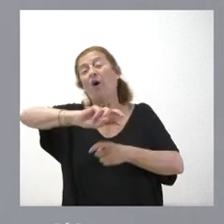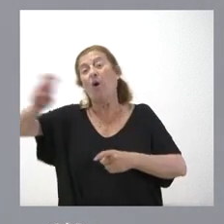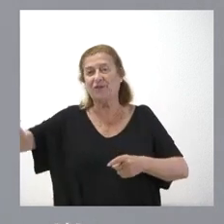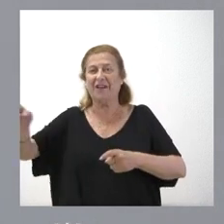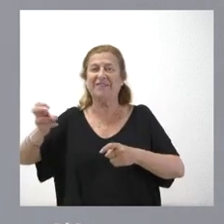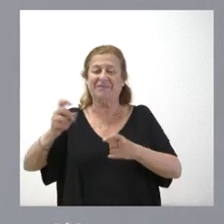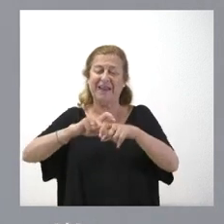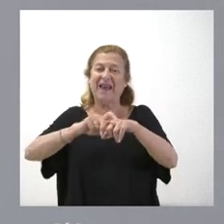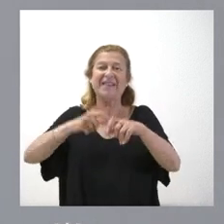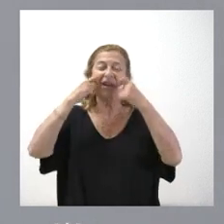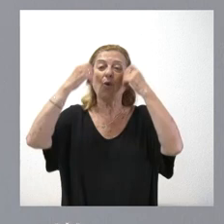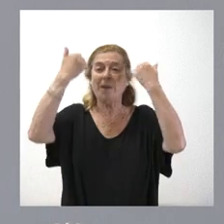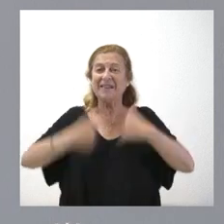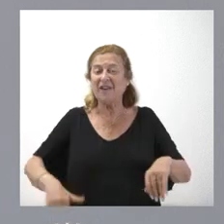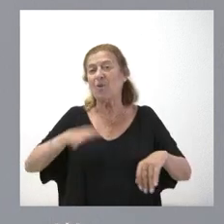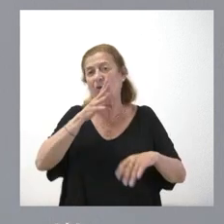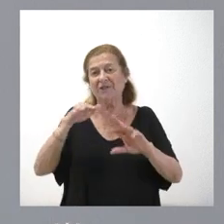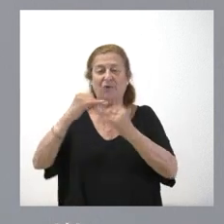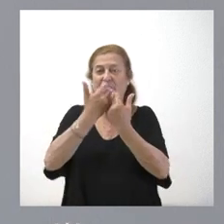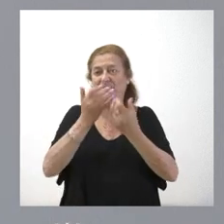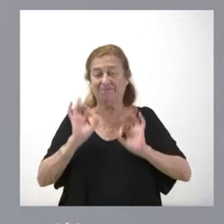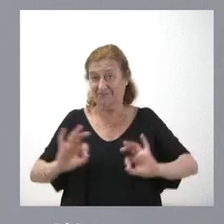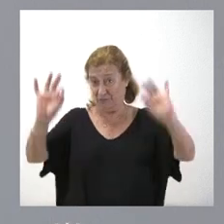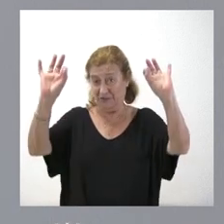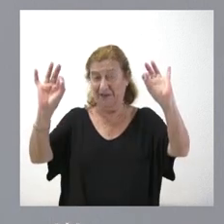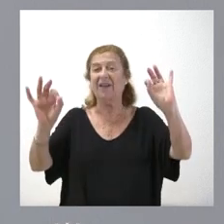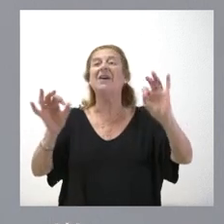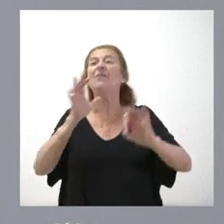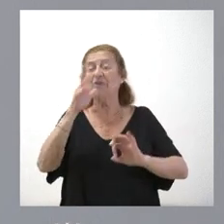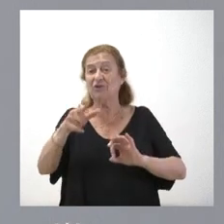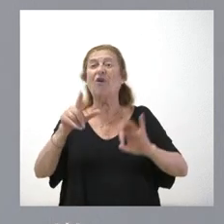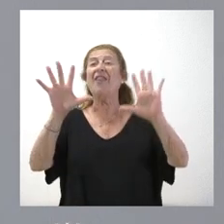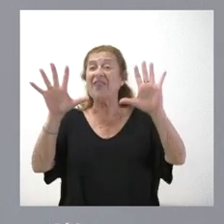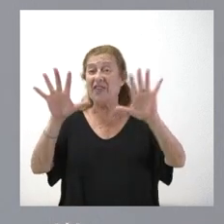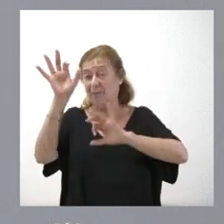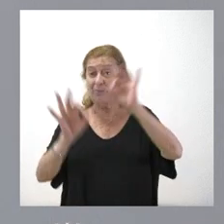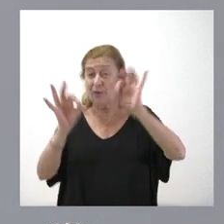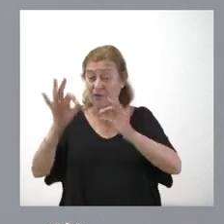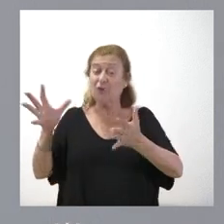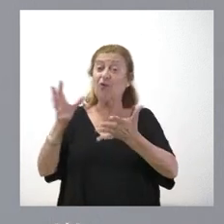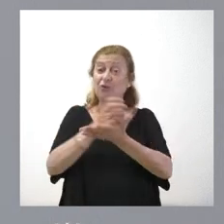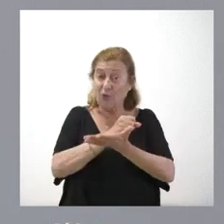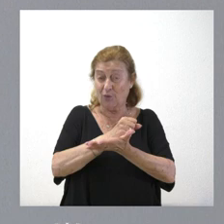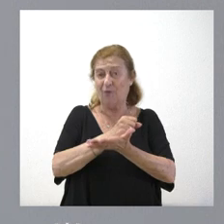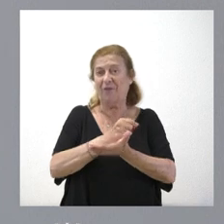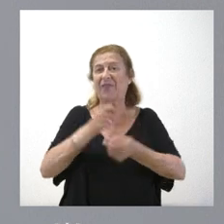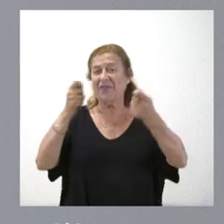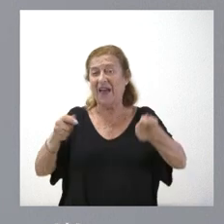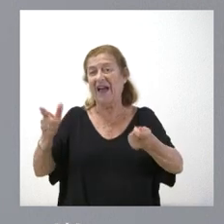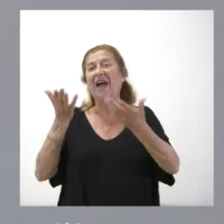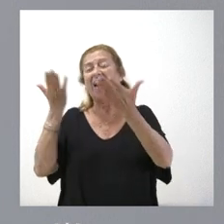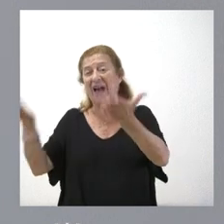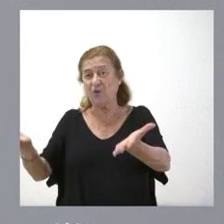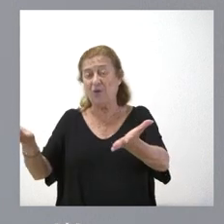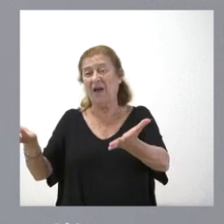humanitario por circunstancias excepcionales por tanto el 10% de todo lo que es la cooperación de desarrollo lo destinamos a esta ayuda